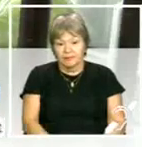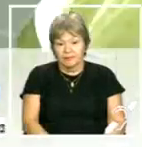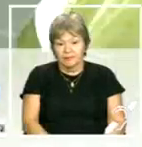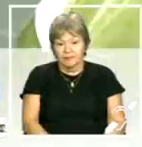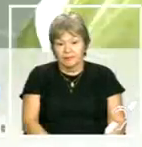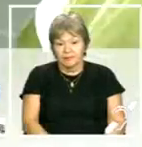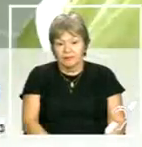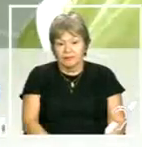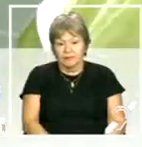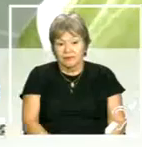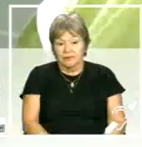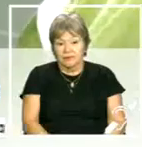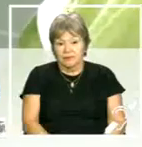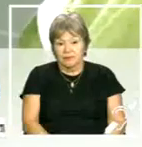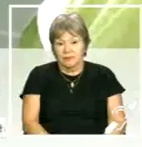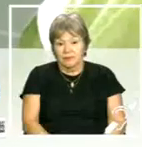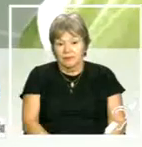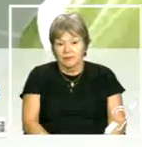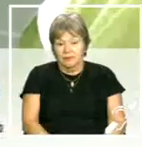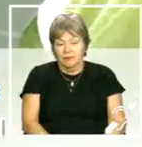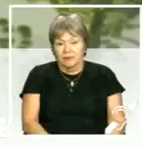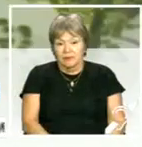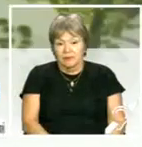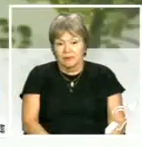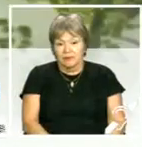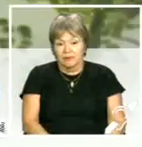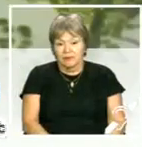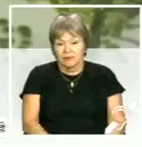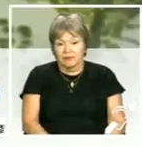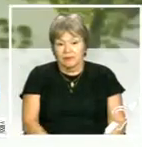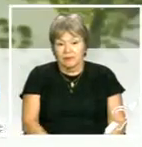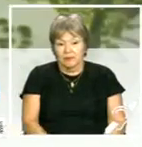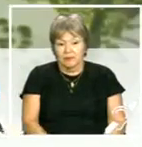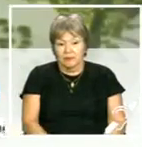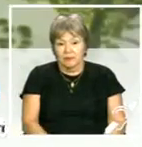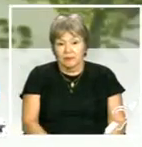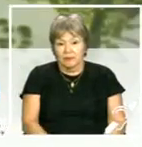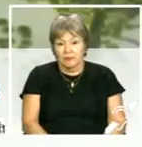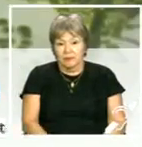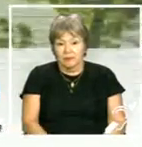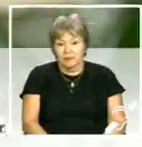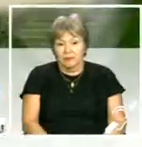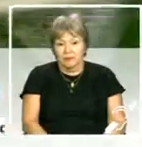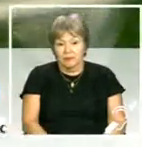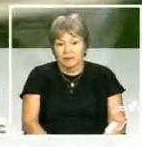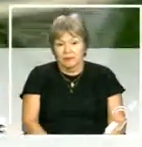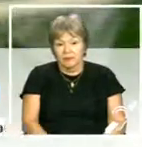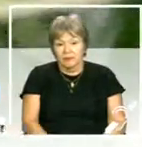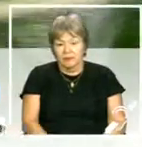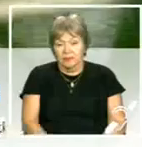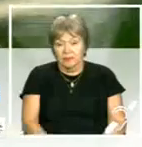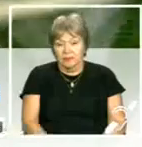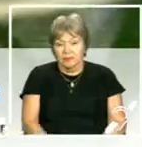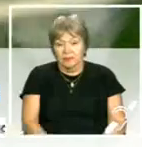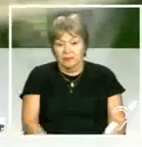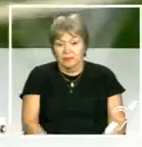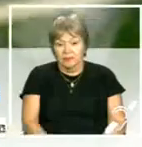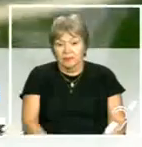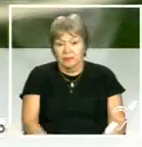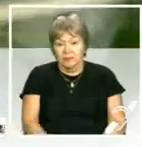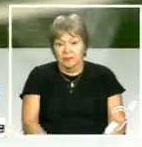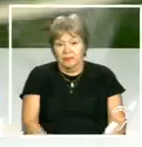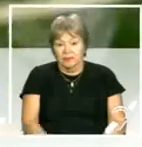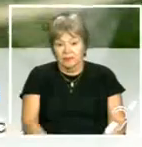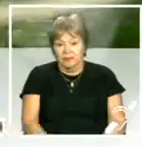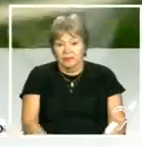fotosintéticos oxigénicos que han desarrollado la atmósfera como la conocemos actualmente. Incluso en